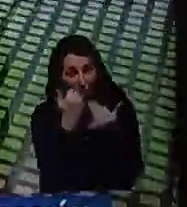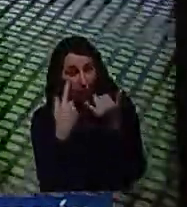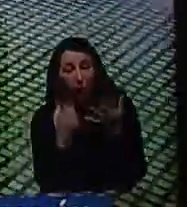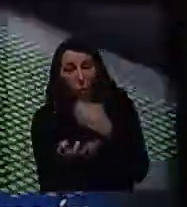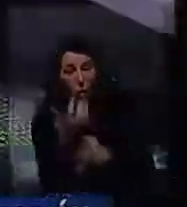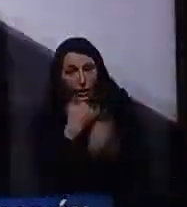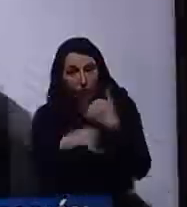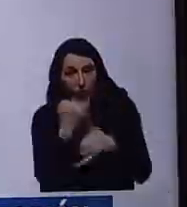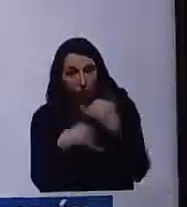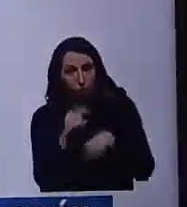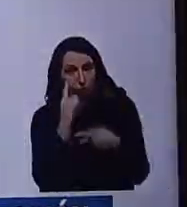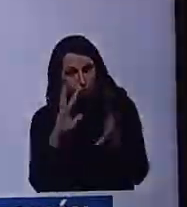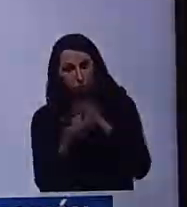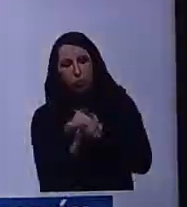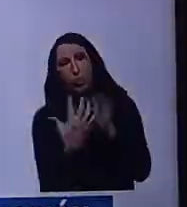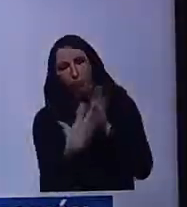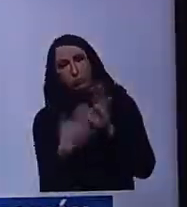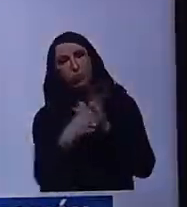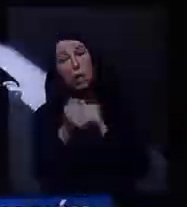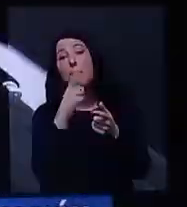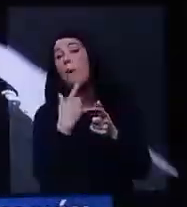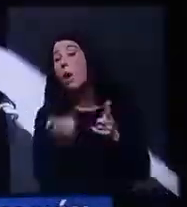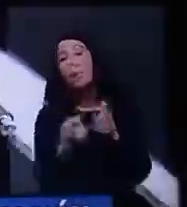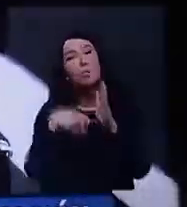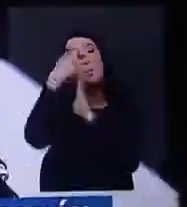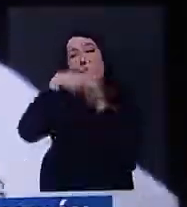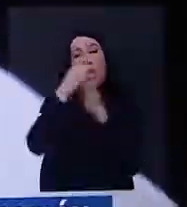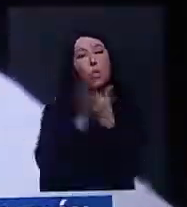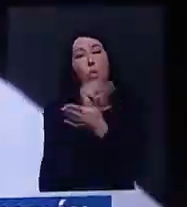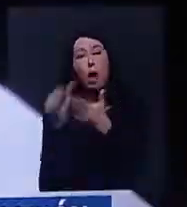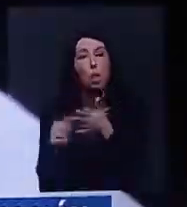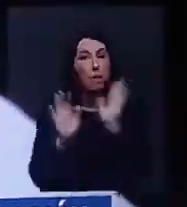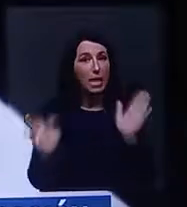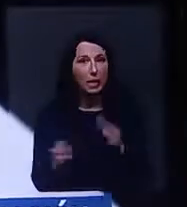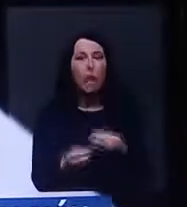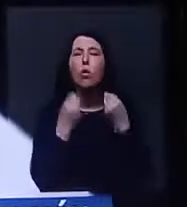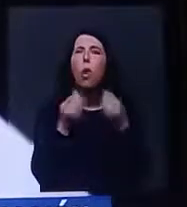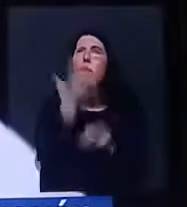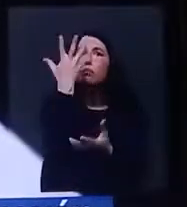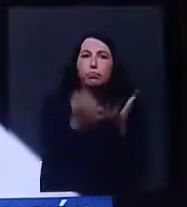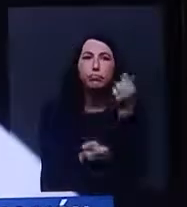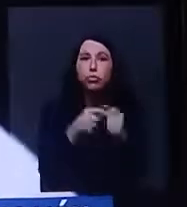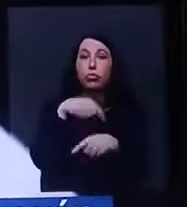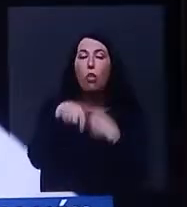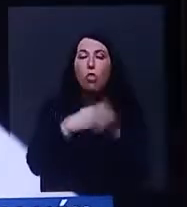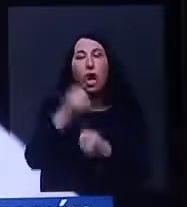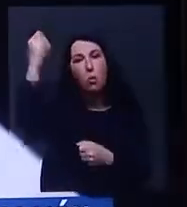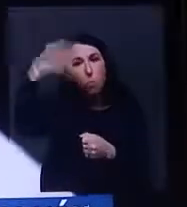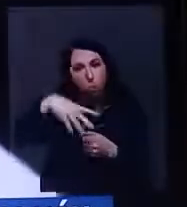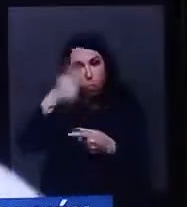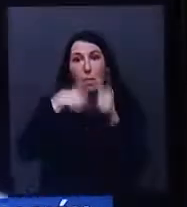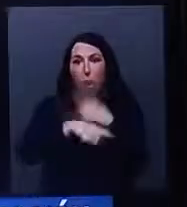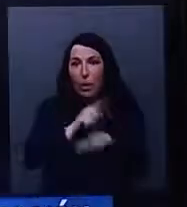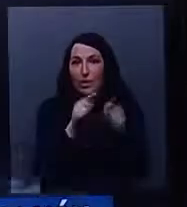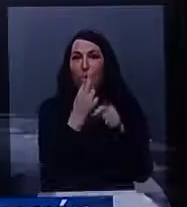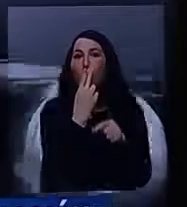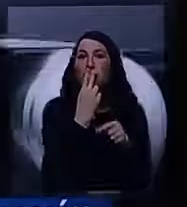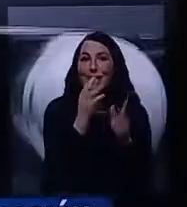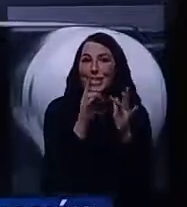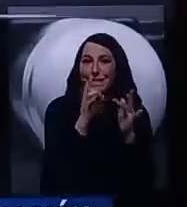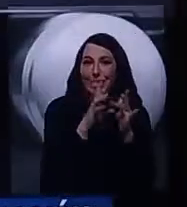codificar el contenido. En este caso, una película entera. Para acceder a estos datos se utiliza la luz. Por eso está hecho de cristal. La tecnología de almacenamiento